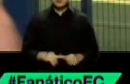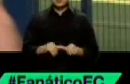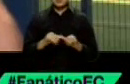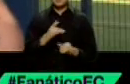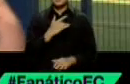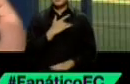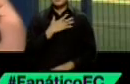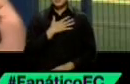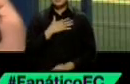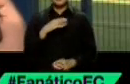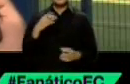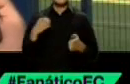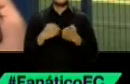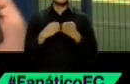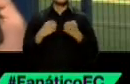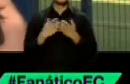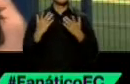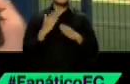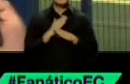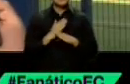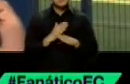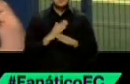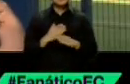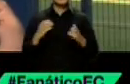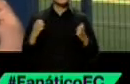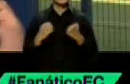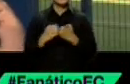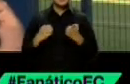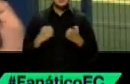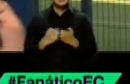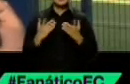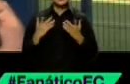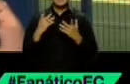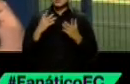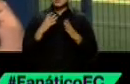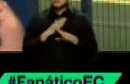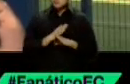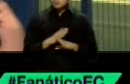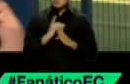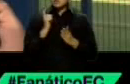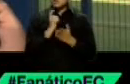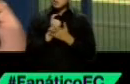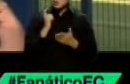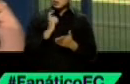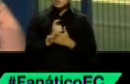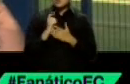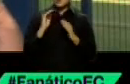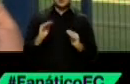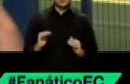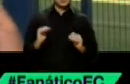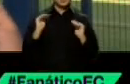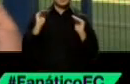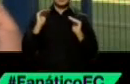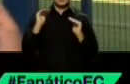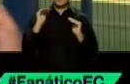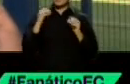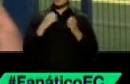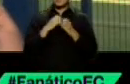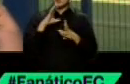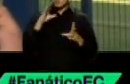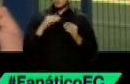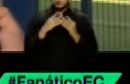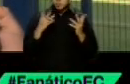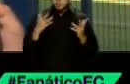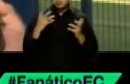mostrado un equipo ofensivo, o vamos a intentar que sea un equipo ofensivo, un equipo que pueda extraer todo su talento al servicio del equipo,